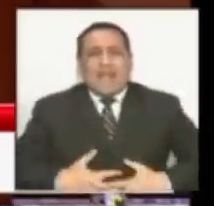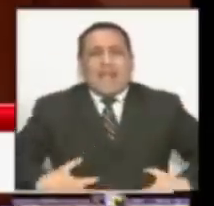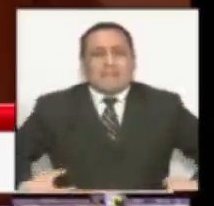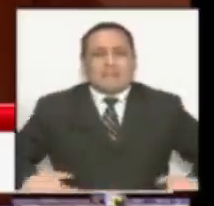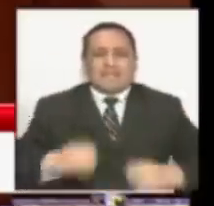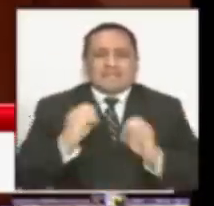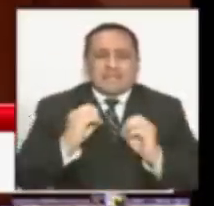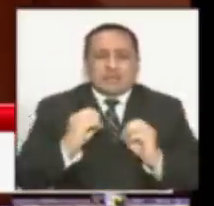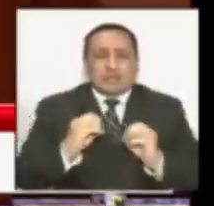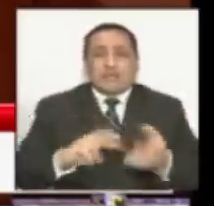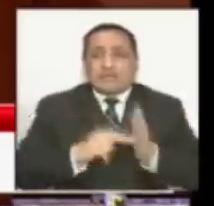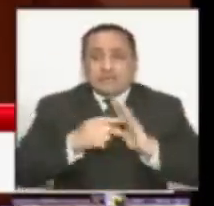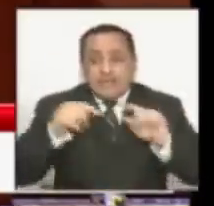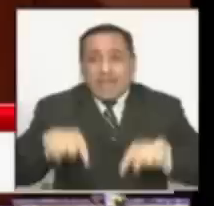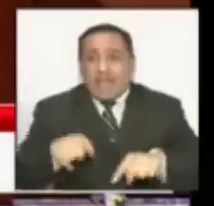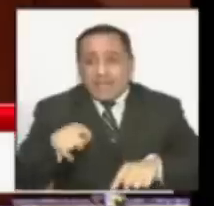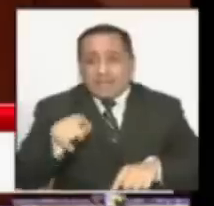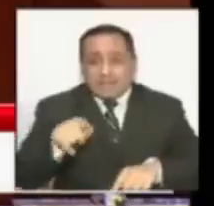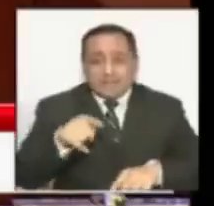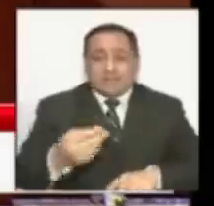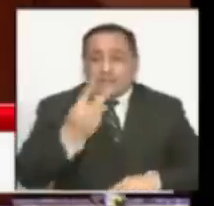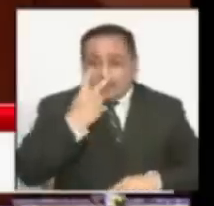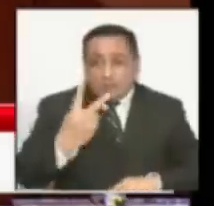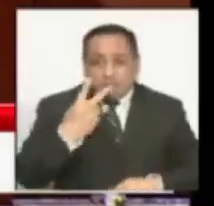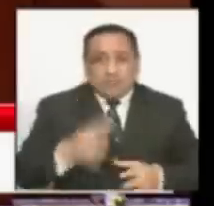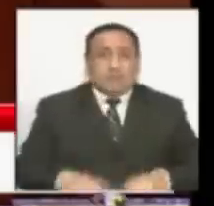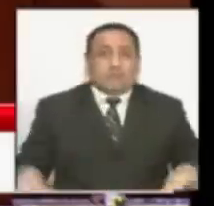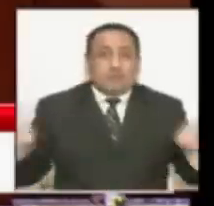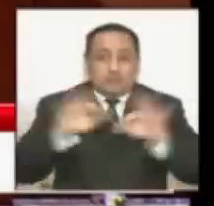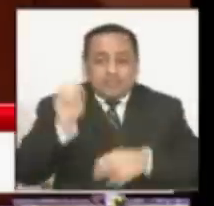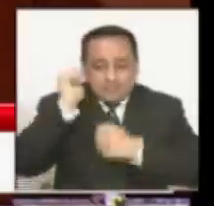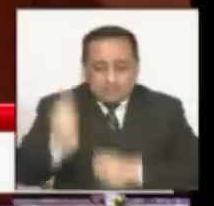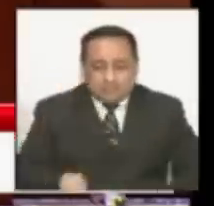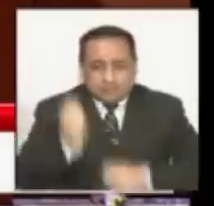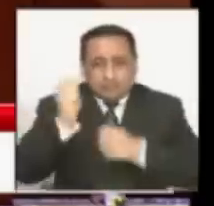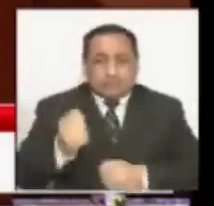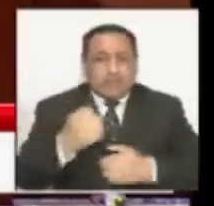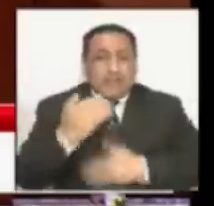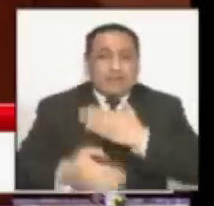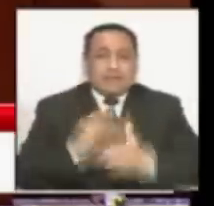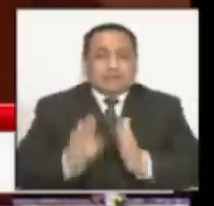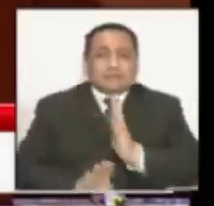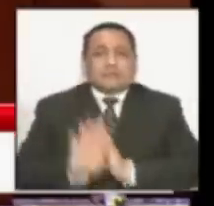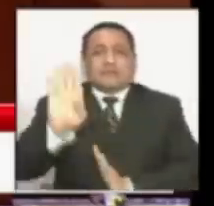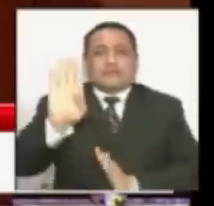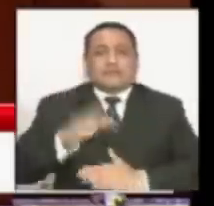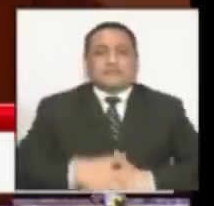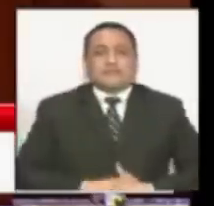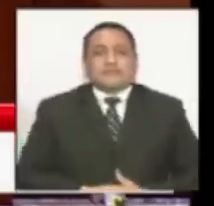cero. Y es ahí donde la agricultura encuentra su prioridad, queridos colegas.